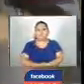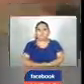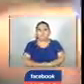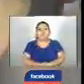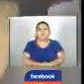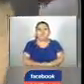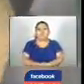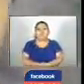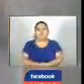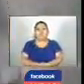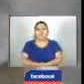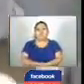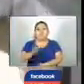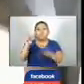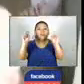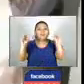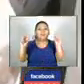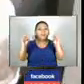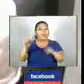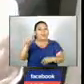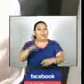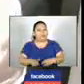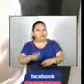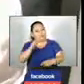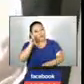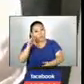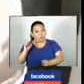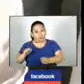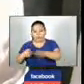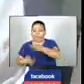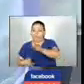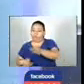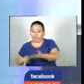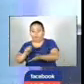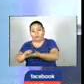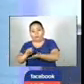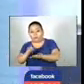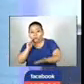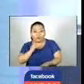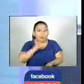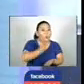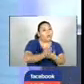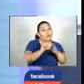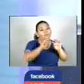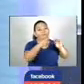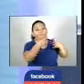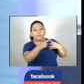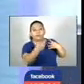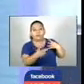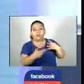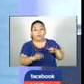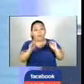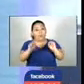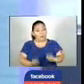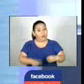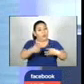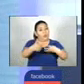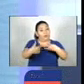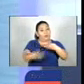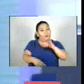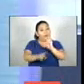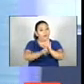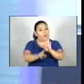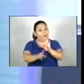Estamos hablando justamente este tema del allanamiento, ¿verdad? Poder tener esta figura, esta competencia legal importante para poder investigar